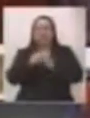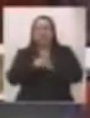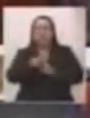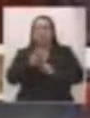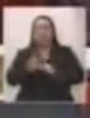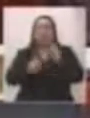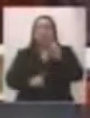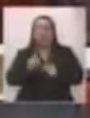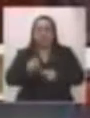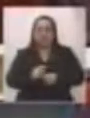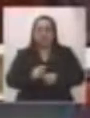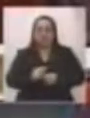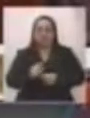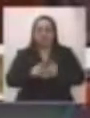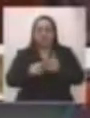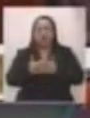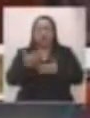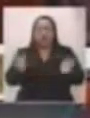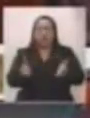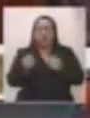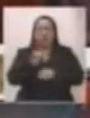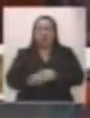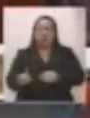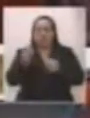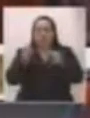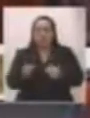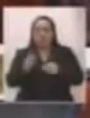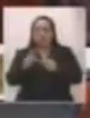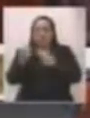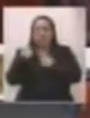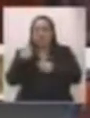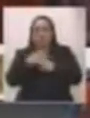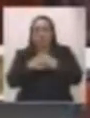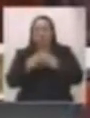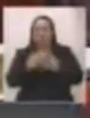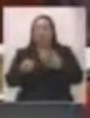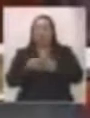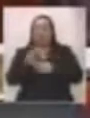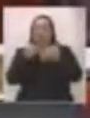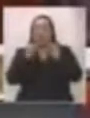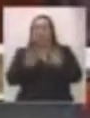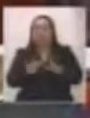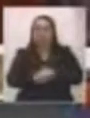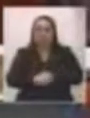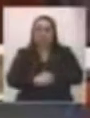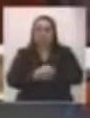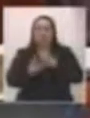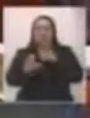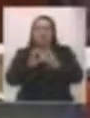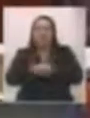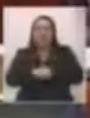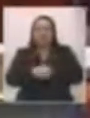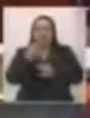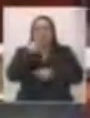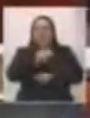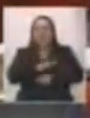ley 2511, por el que se propone promover el uso seguro y responsable de las tecnologías de la información y comunicaciones